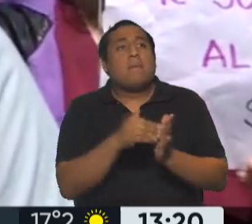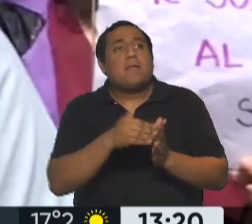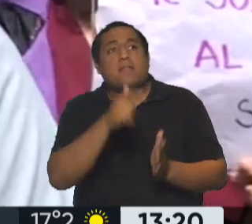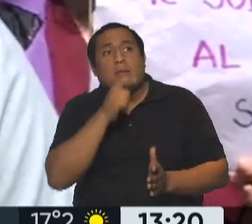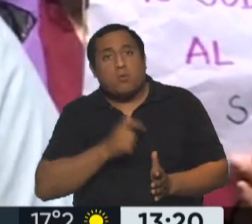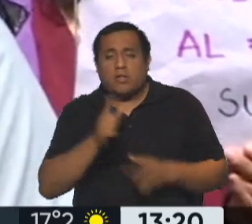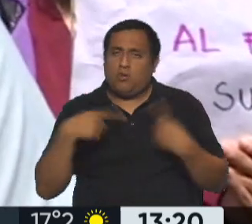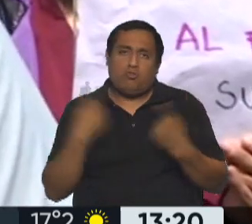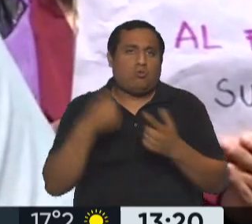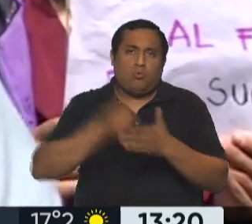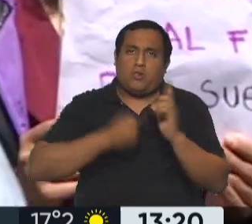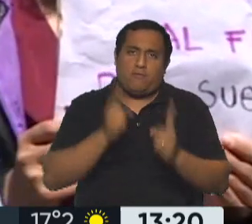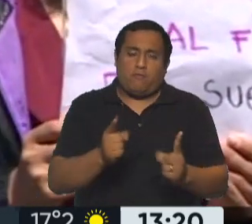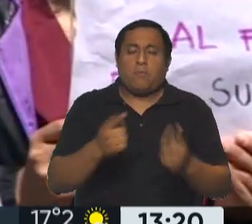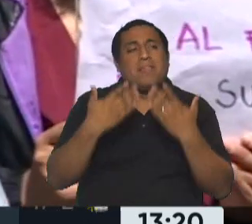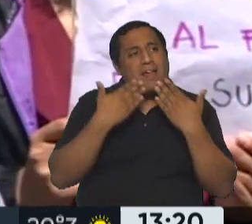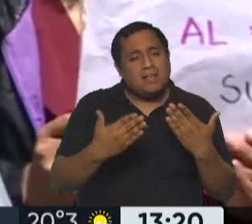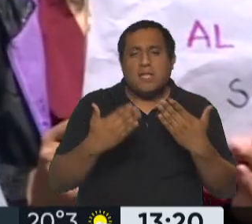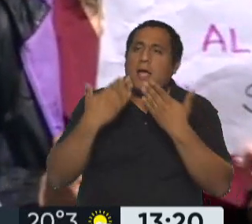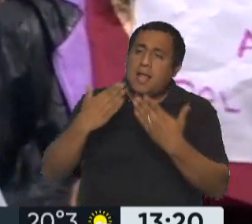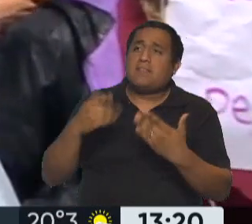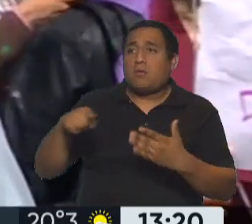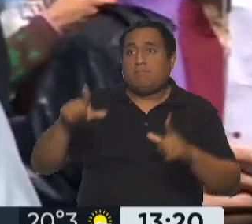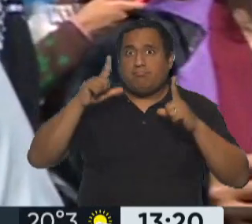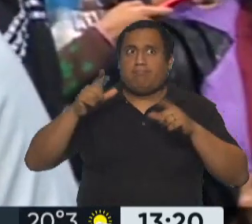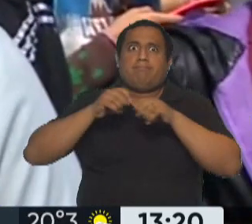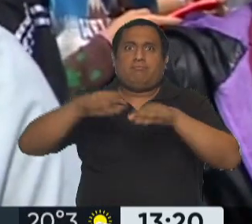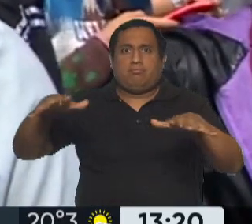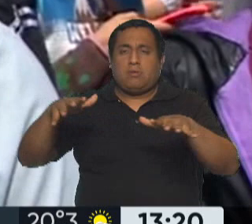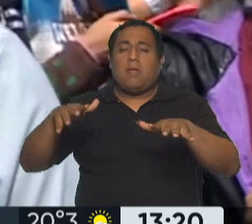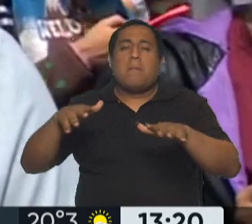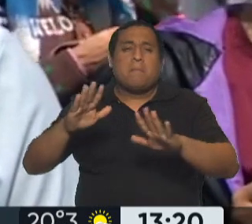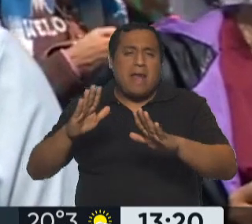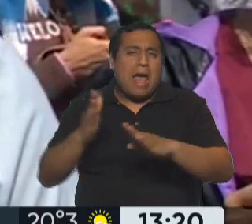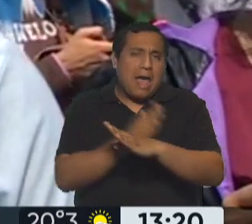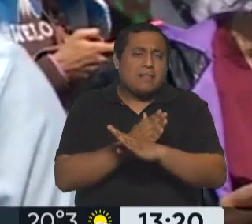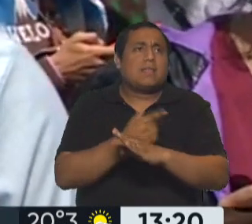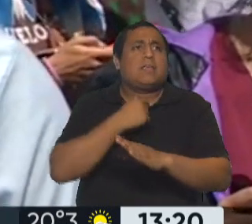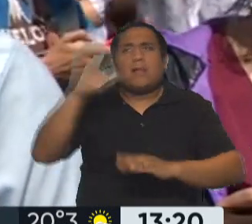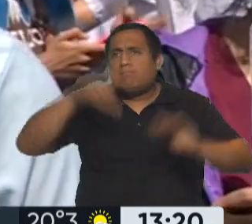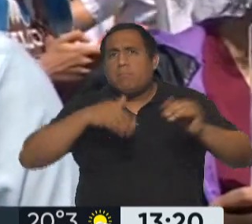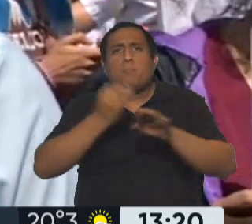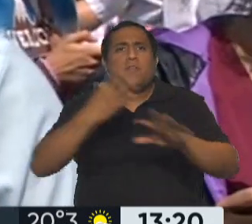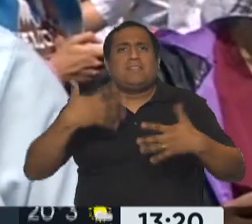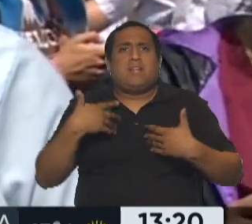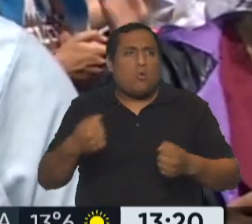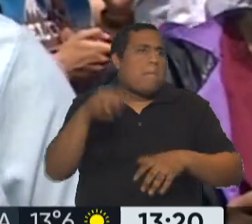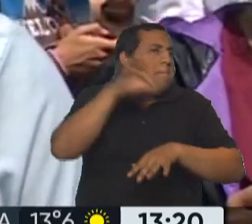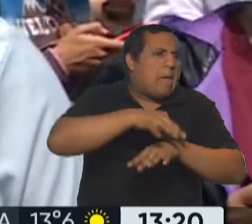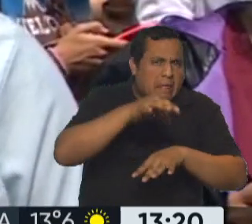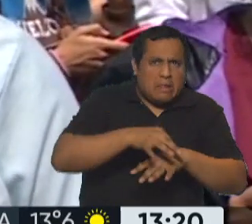lucha. Gracias. Te agradezco. Muchas gracias por el espacio. Y antes de cerrar la nota, quisiera convocar a todos los profesionales de la salud, tantos